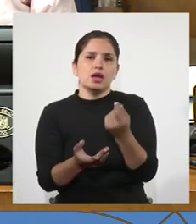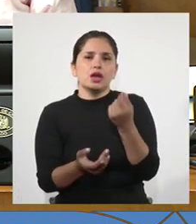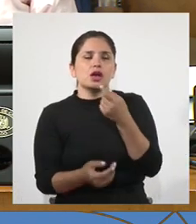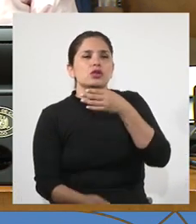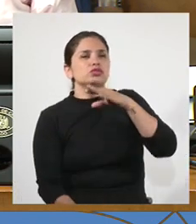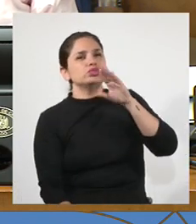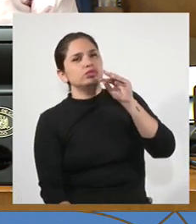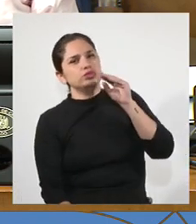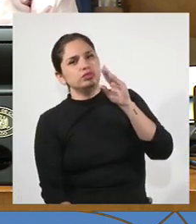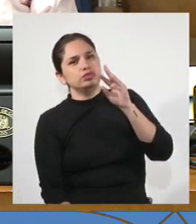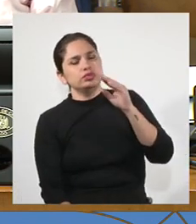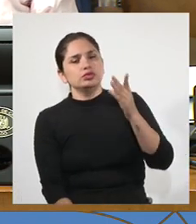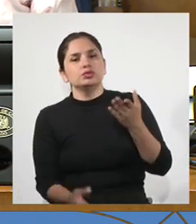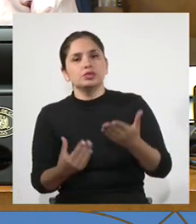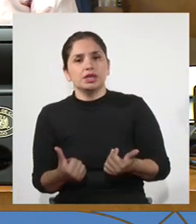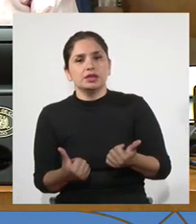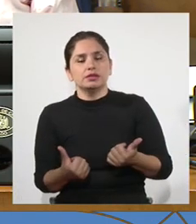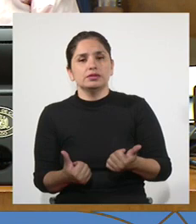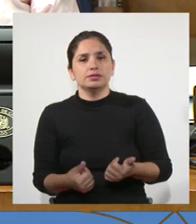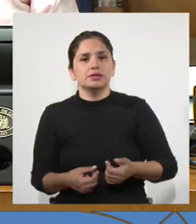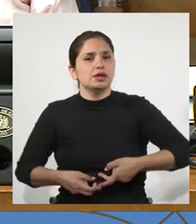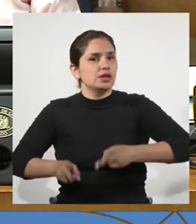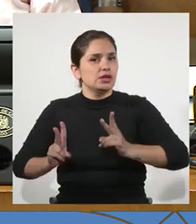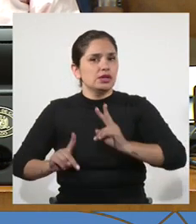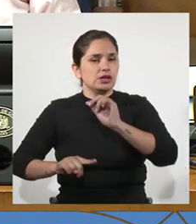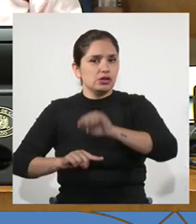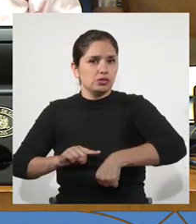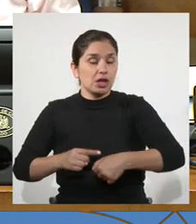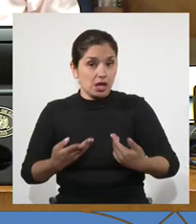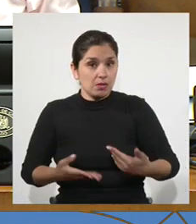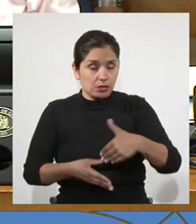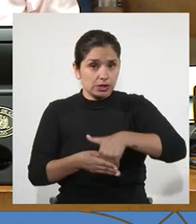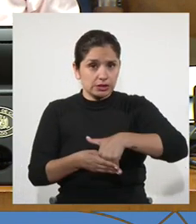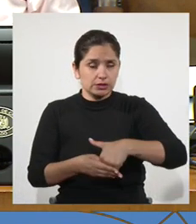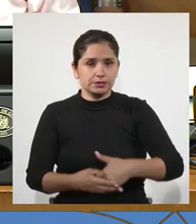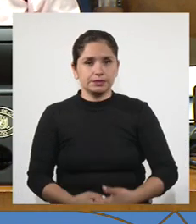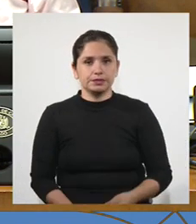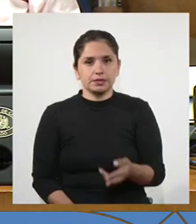que... Bien, inadmisible. Esta votación.